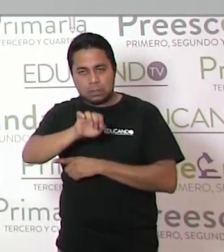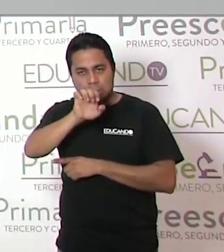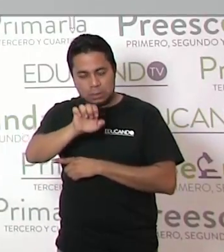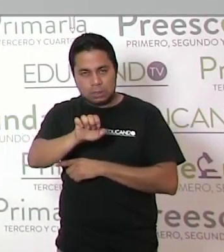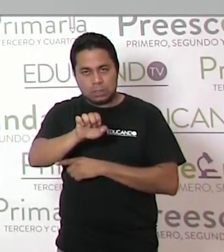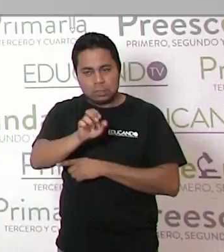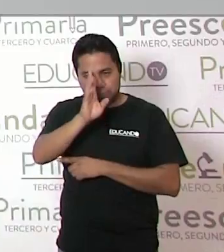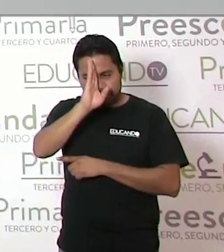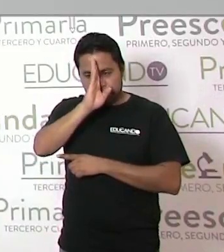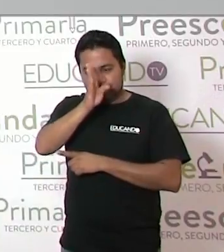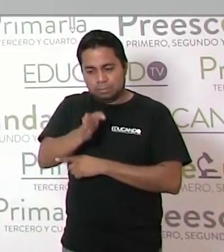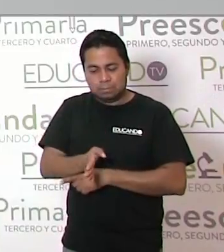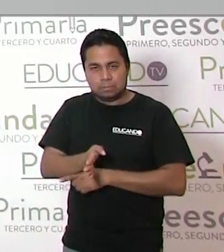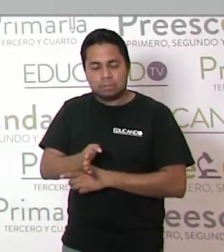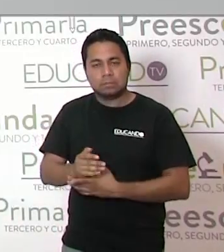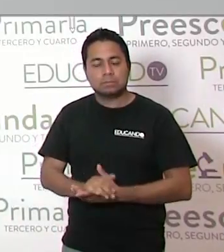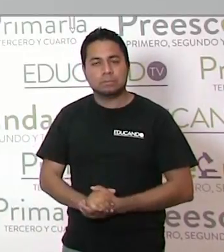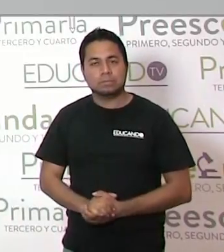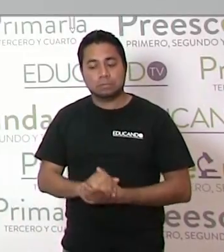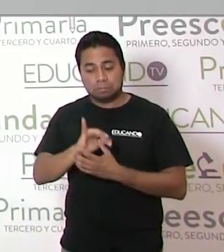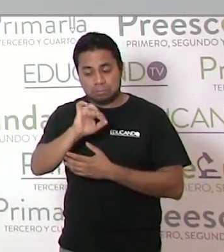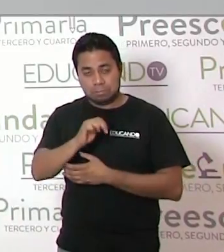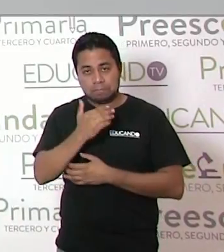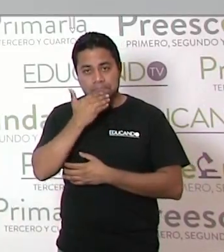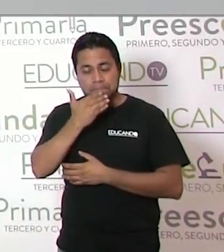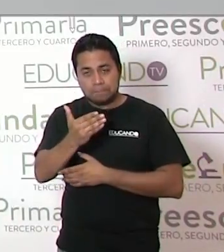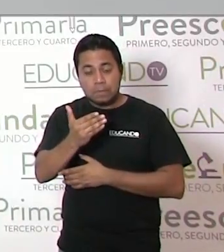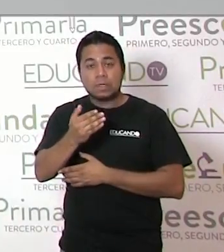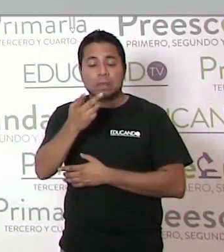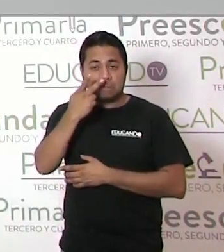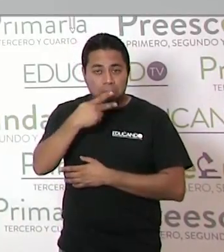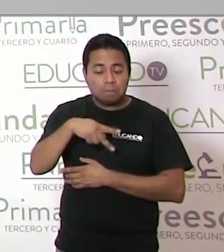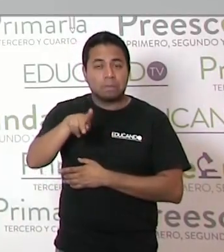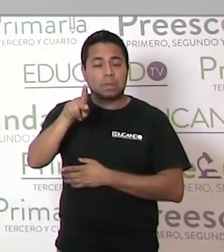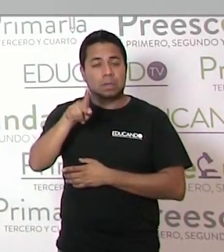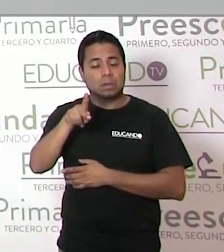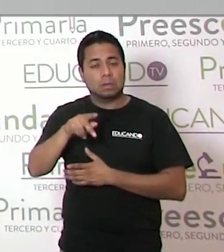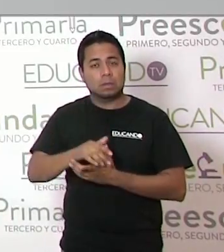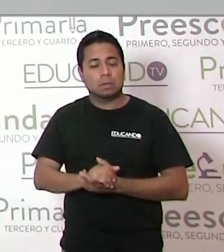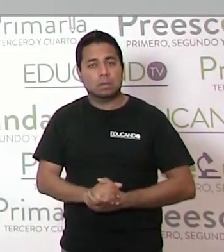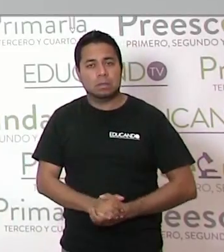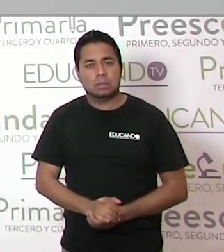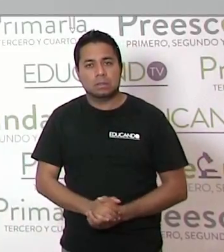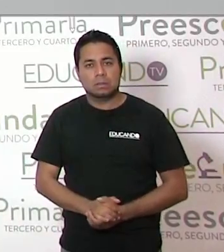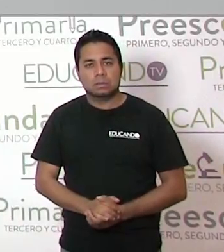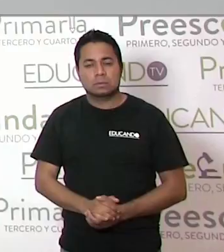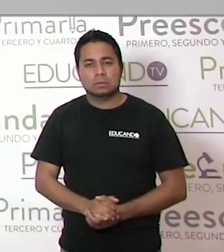Es el eje. ¿Sí? Pero no solamente